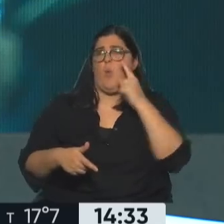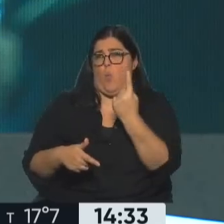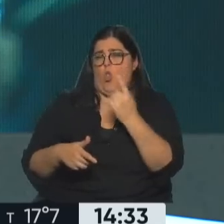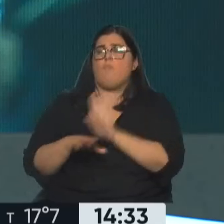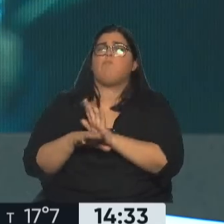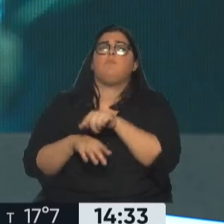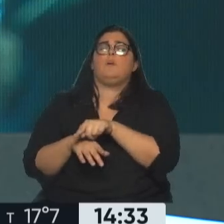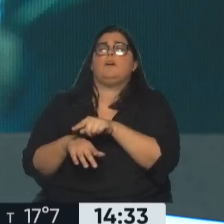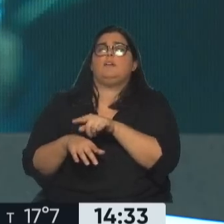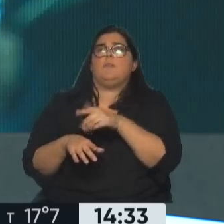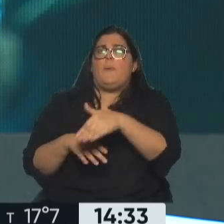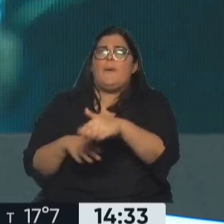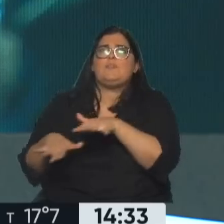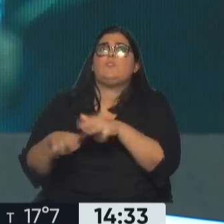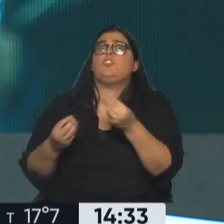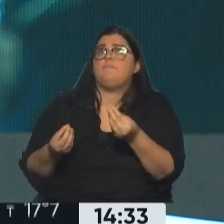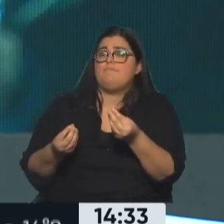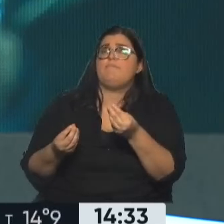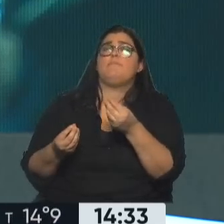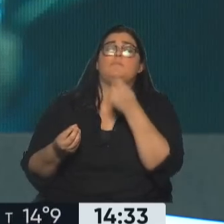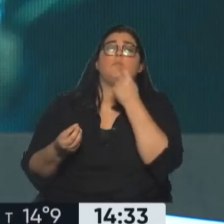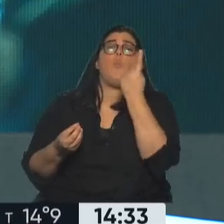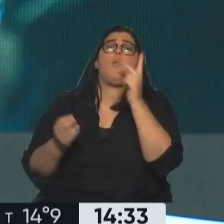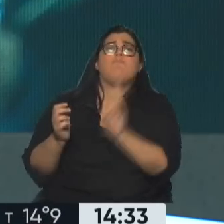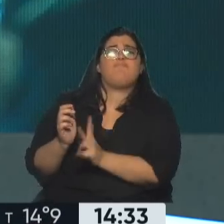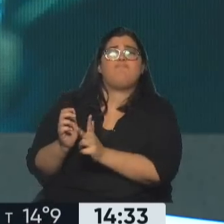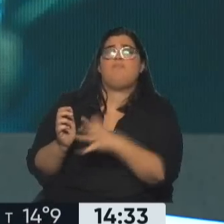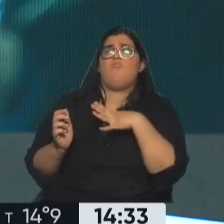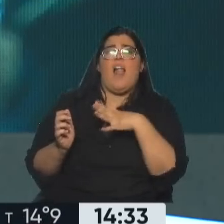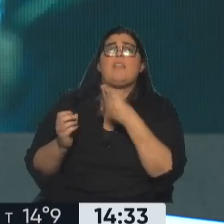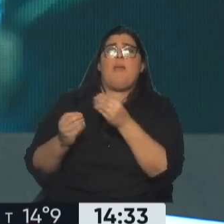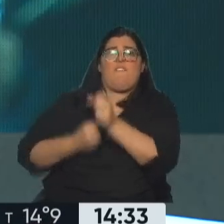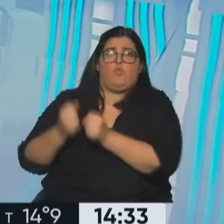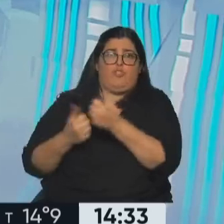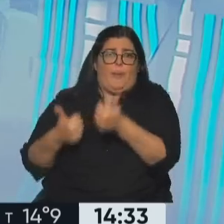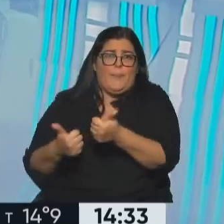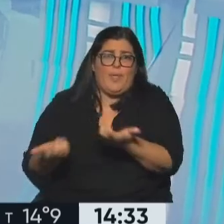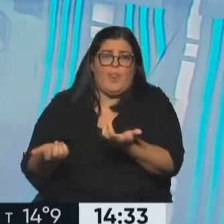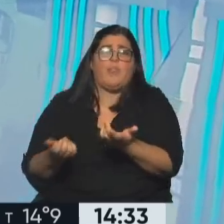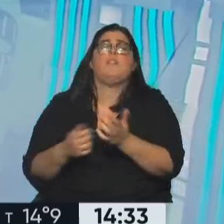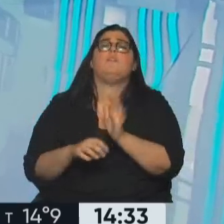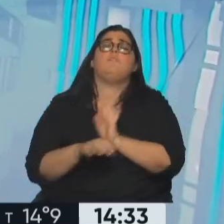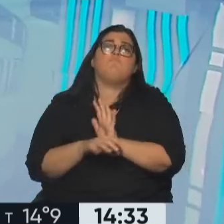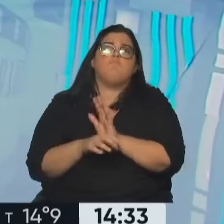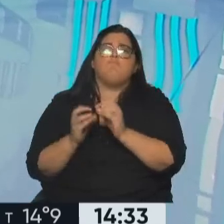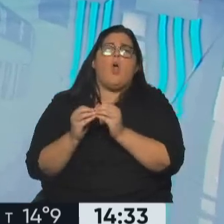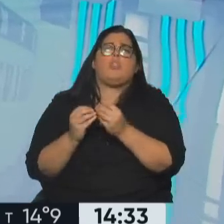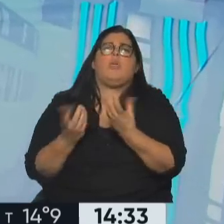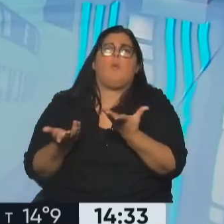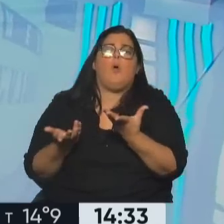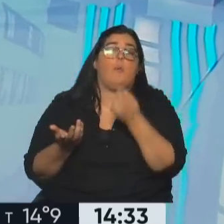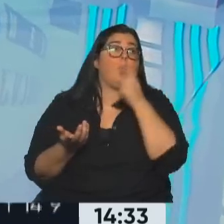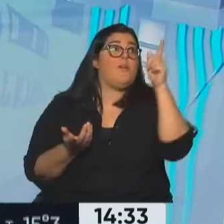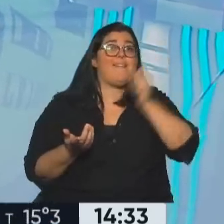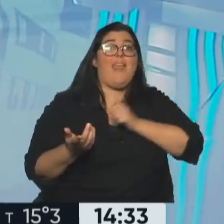muy particular, que es la falta de una turbina que se necesita para funcionar. ¿Cuál es la razón? Es que Canadá